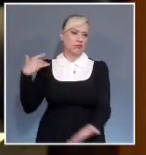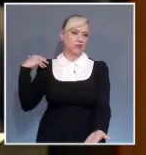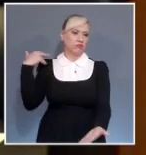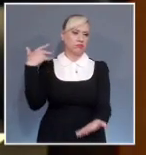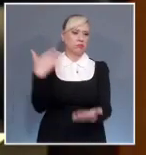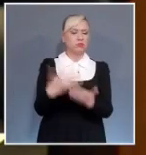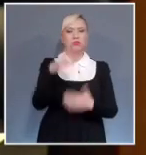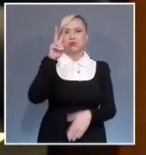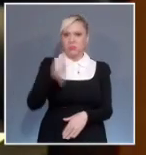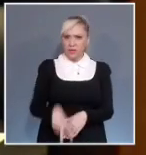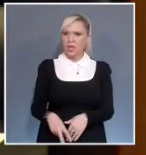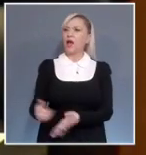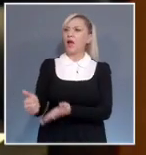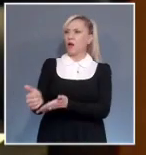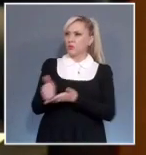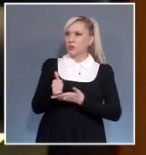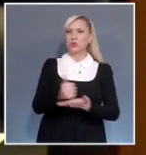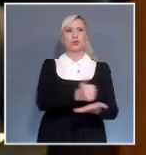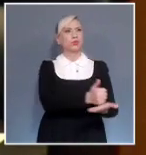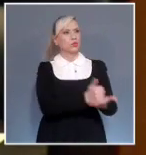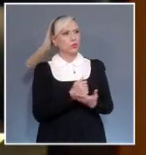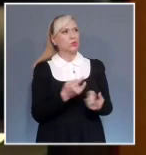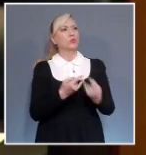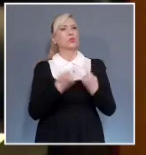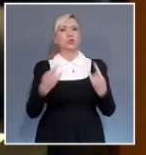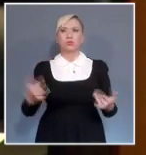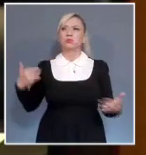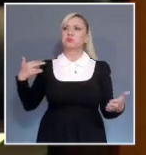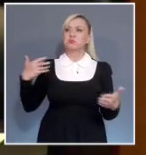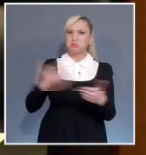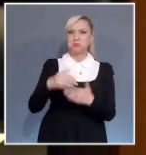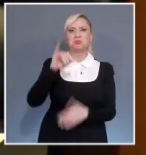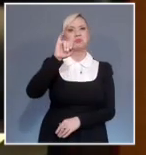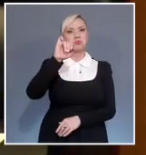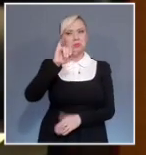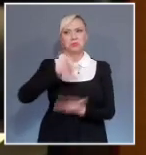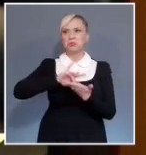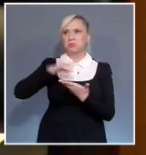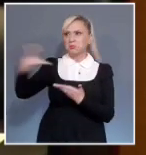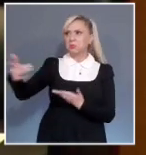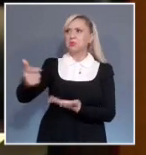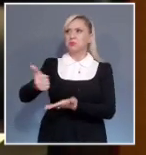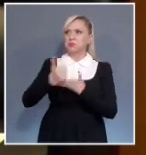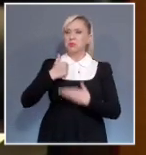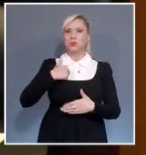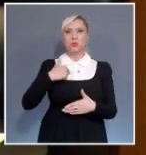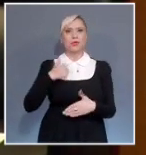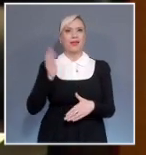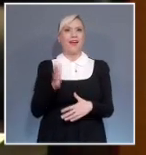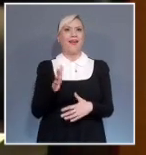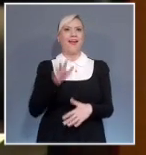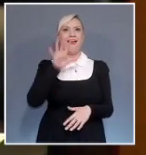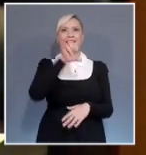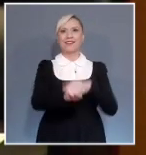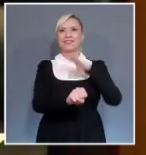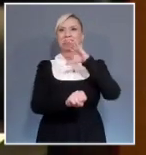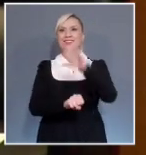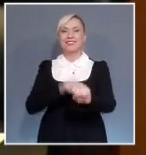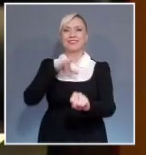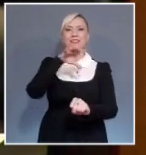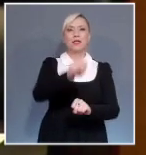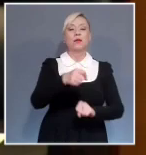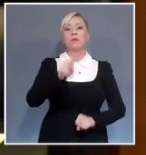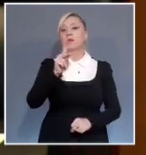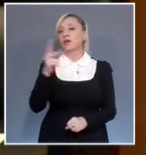la historia, sí, que nos han permitido avanzar, pero necesitamos ya ocupar esos